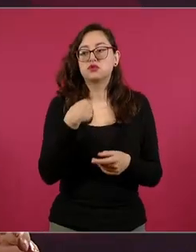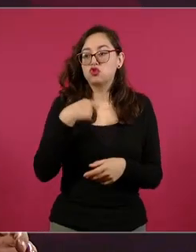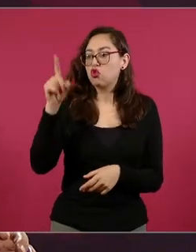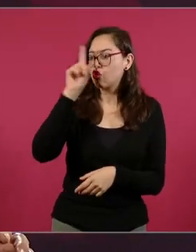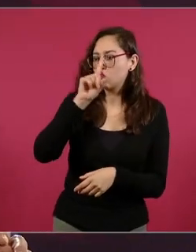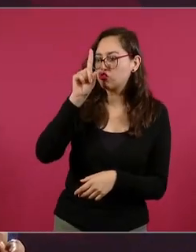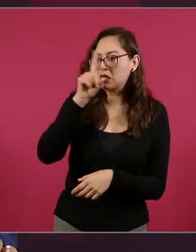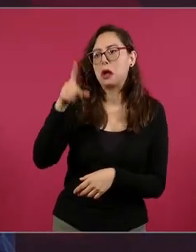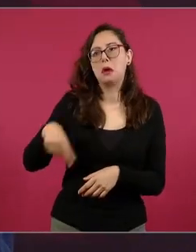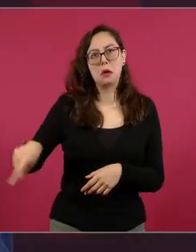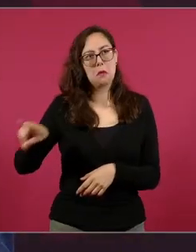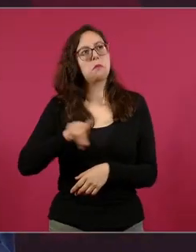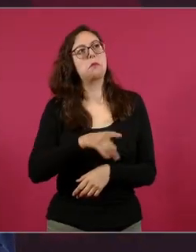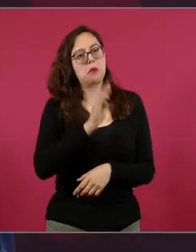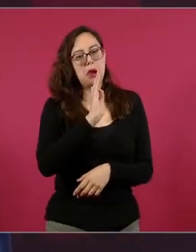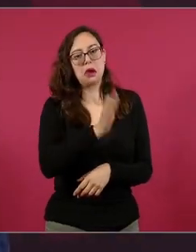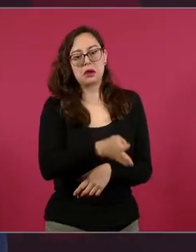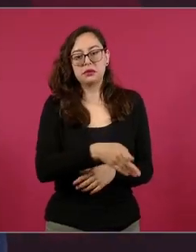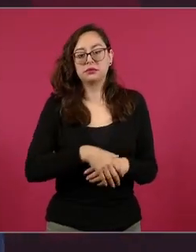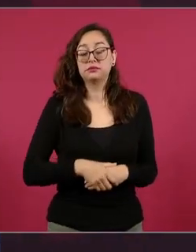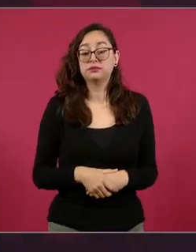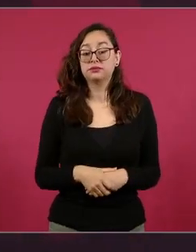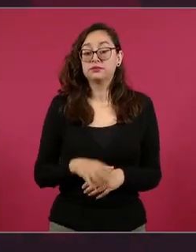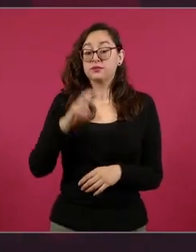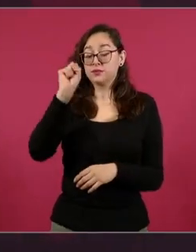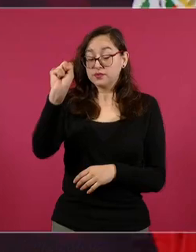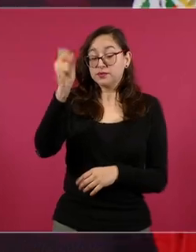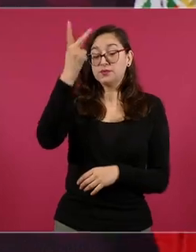Entonces, en el caso de San Luis, decirle a la gente,